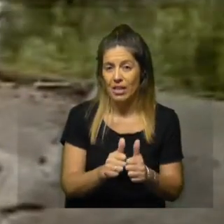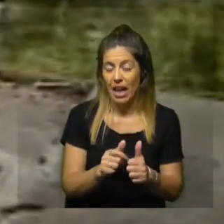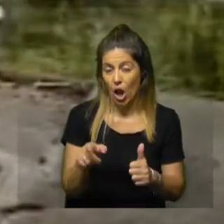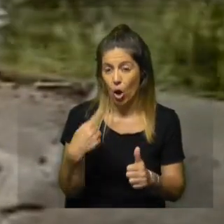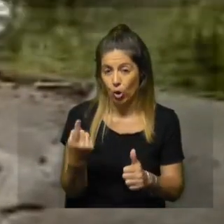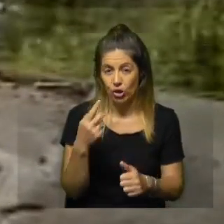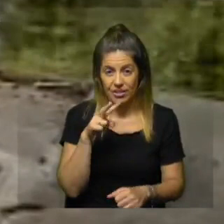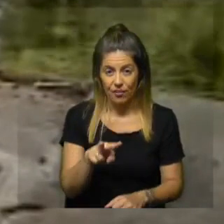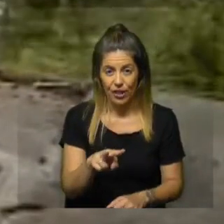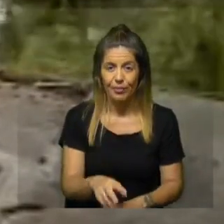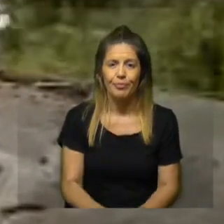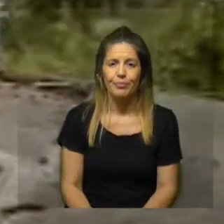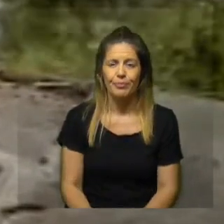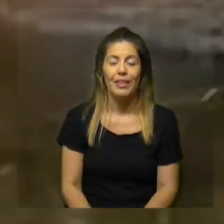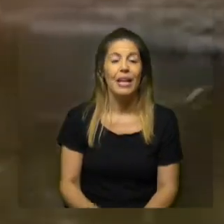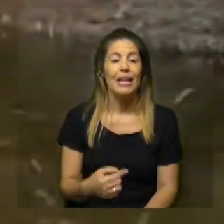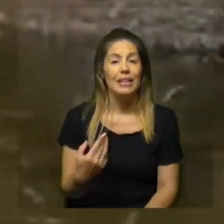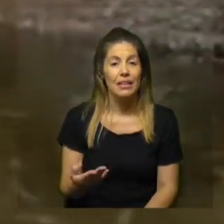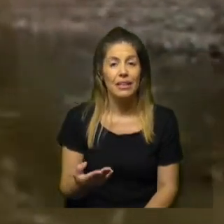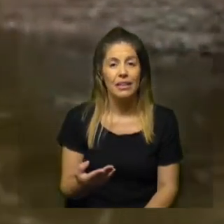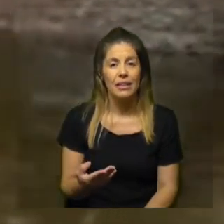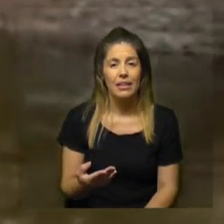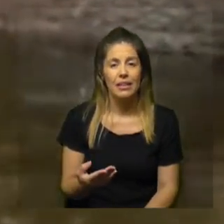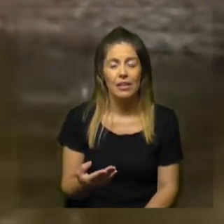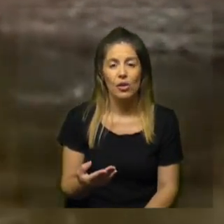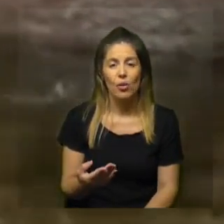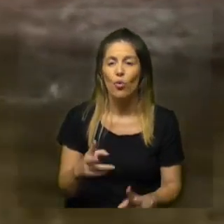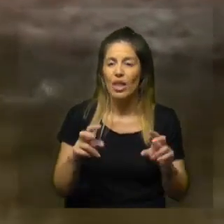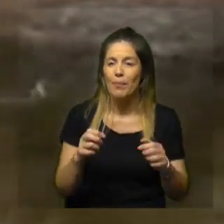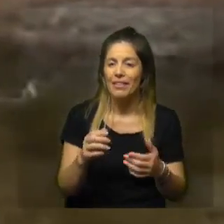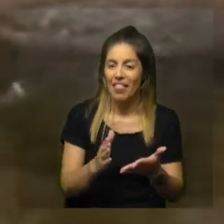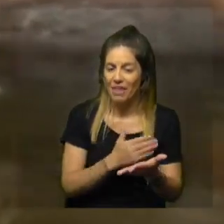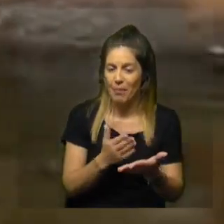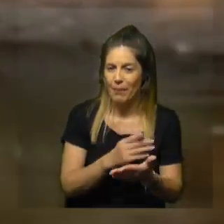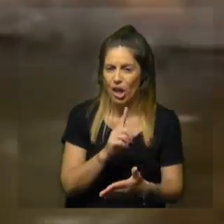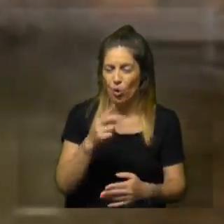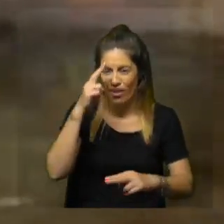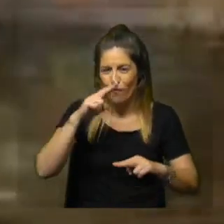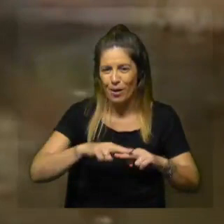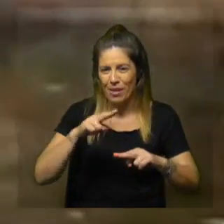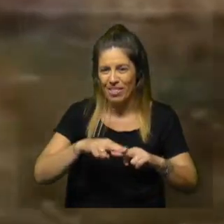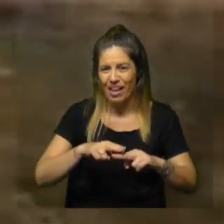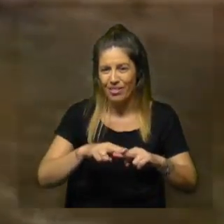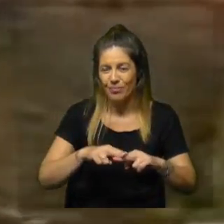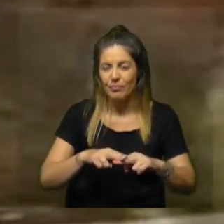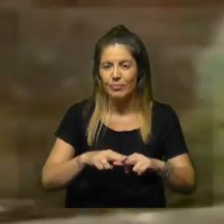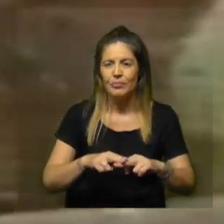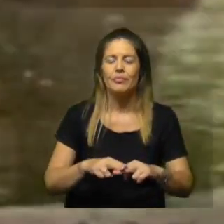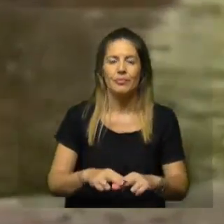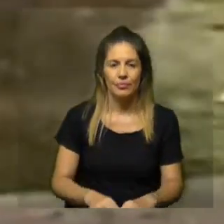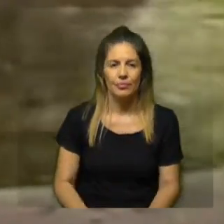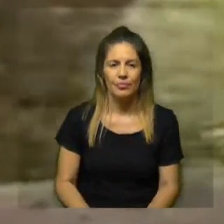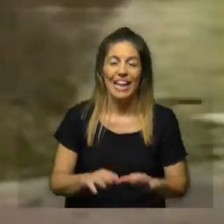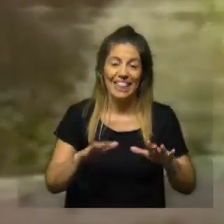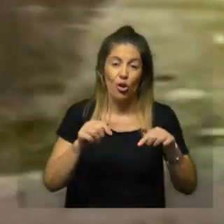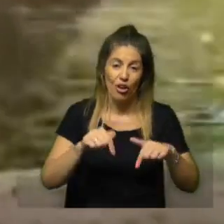sí, escrito, y resulta que... Un temite de papeles. Sí, no, de una enfermedad. No, por lactosa, usted lo dijo. Lo dije temprano. Y quedaron